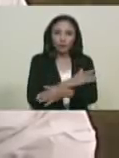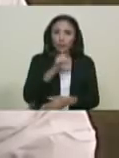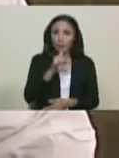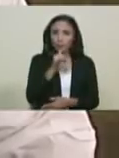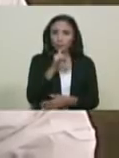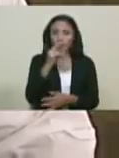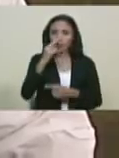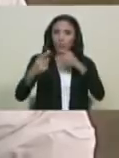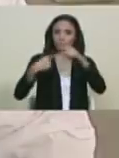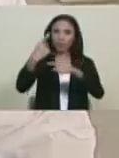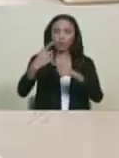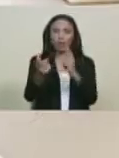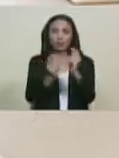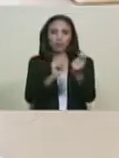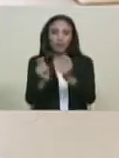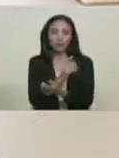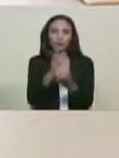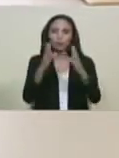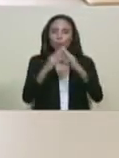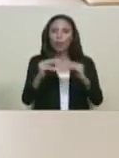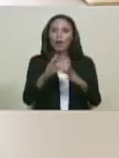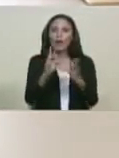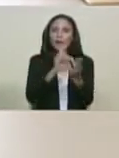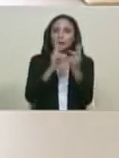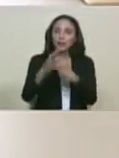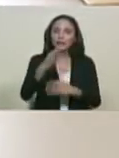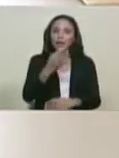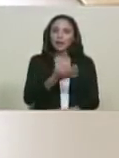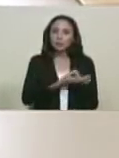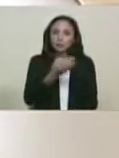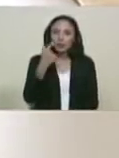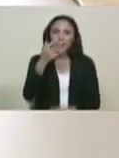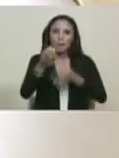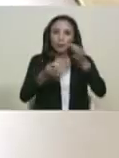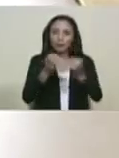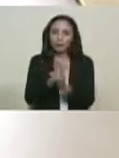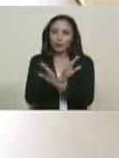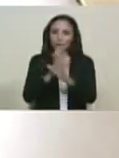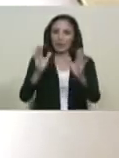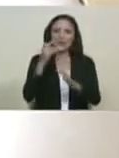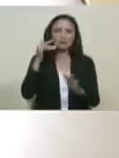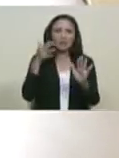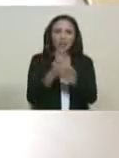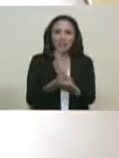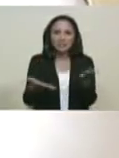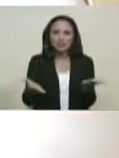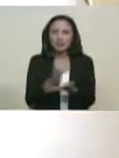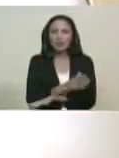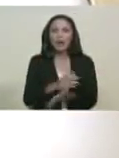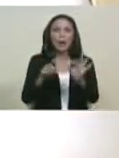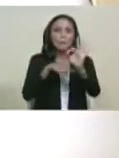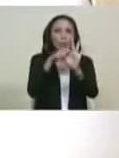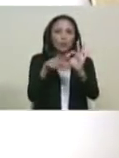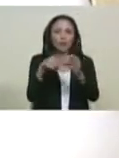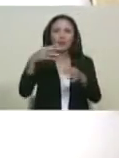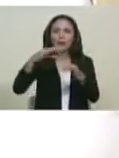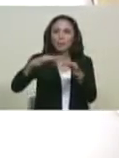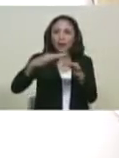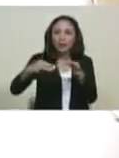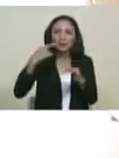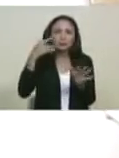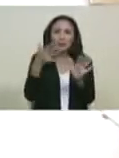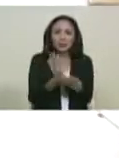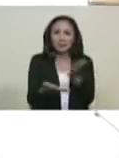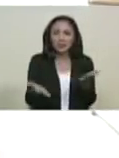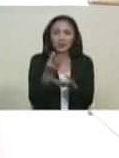el otro día en el debate de las redes sociales explicado en al detalle que se significaba el anclaje del bolívar al petró y cómo se iba